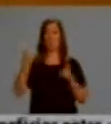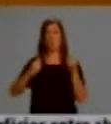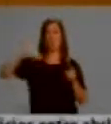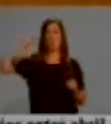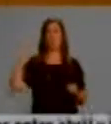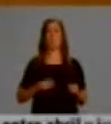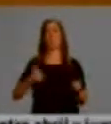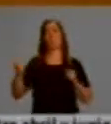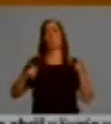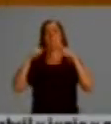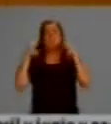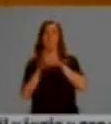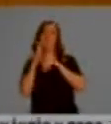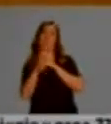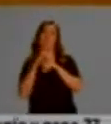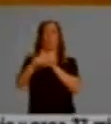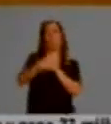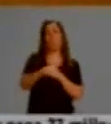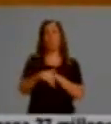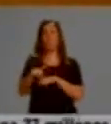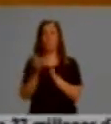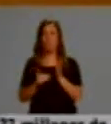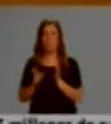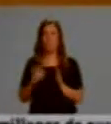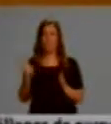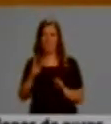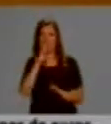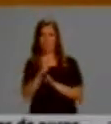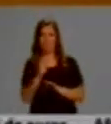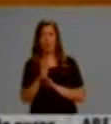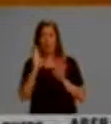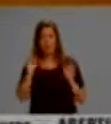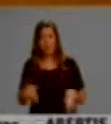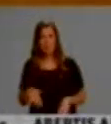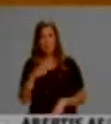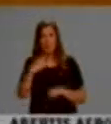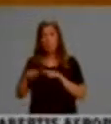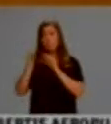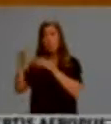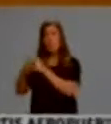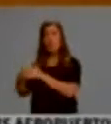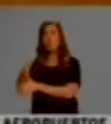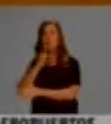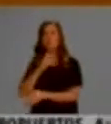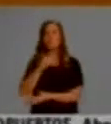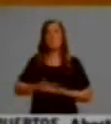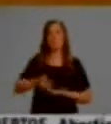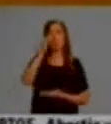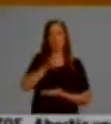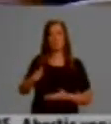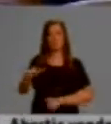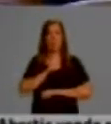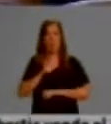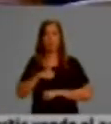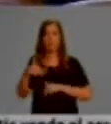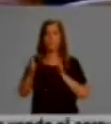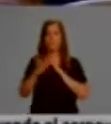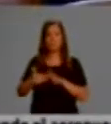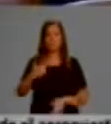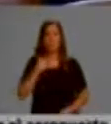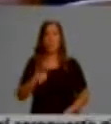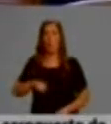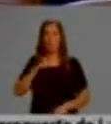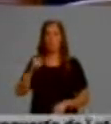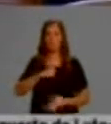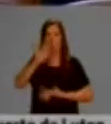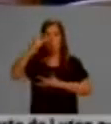Ferrari por las calles de Valencia, ahora, como consecuencia de aquellas políticas, millones de españoles estén perdiendo su empleo, su casa, sus